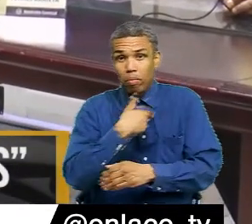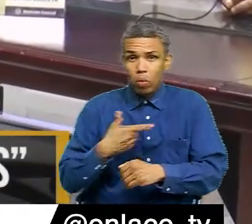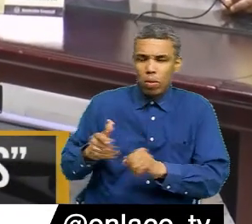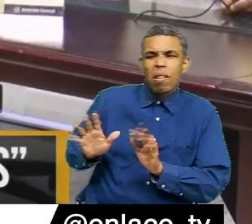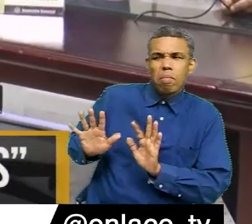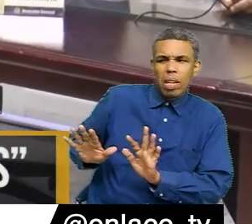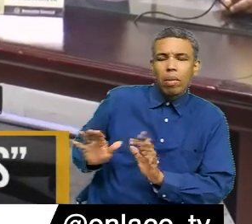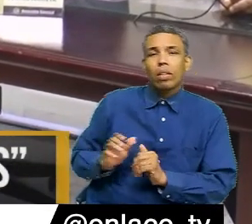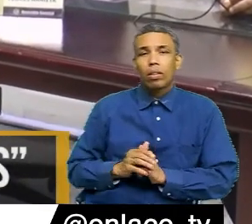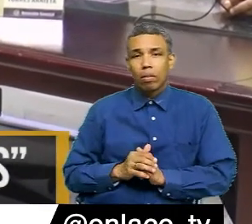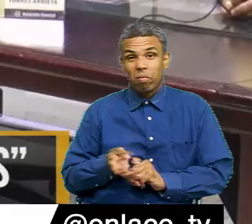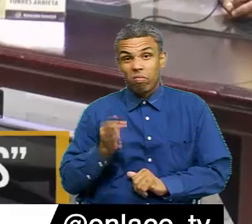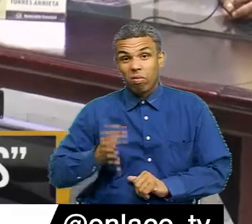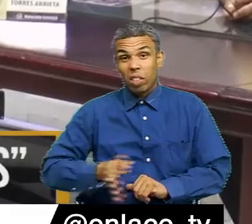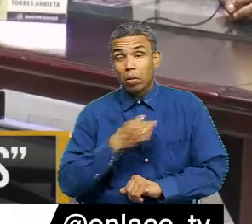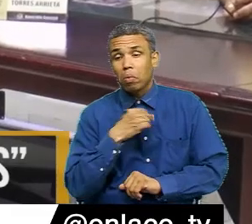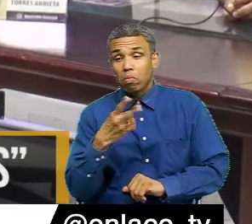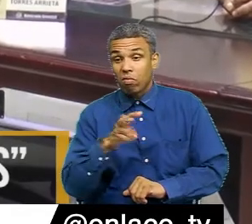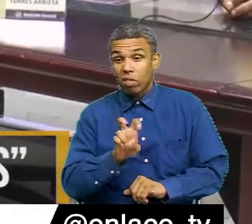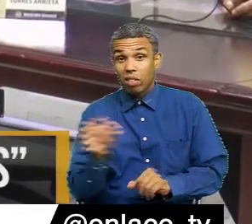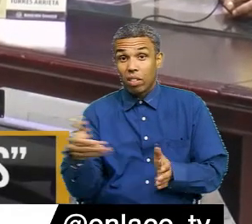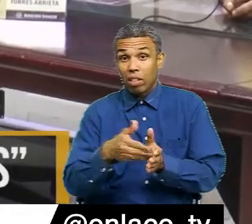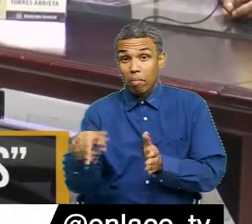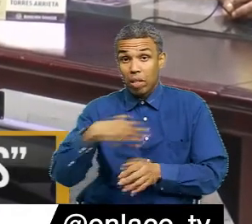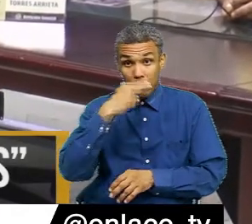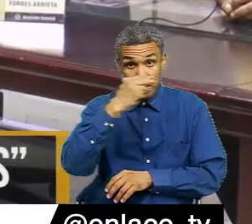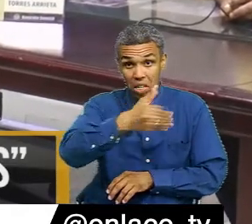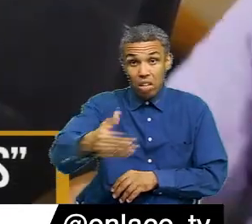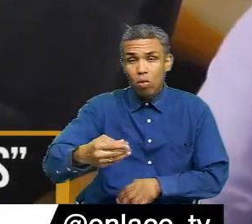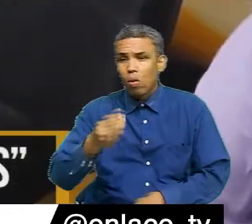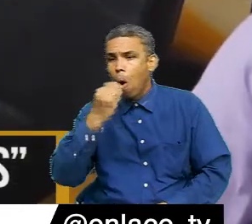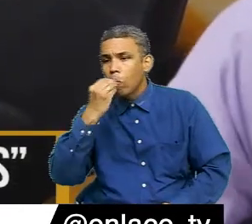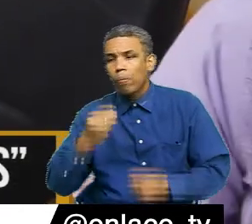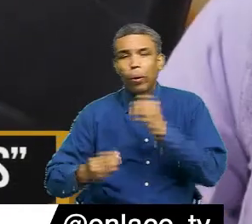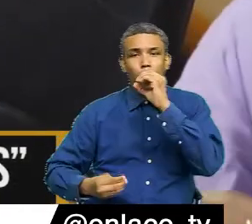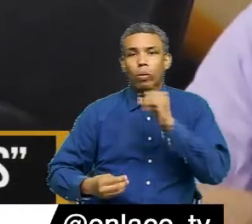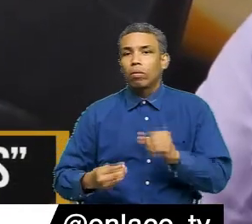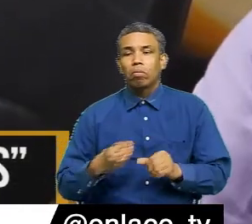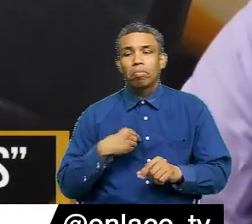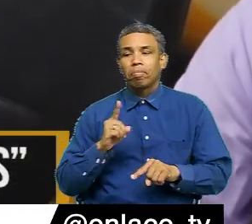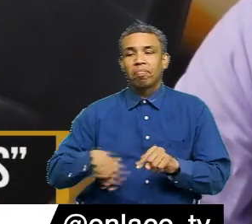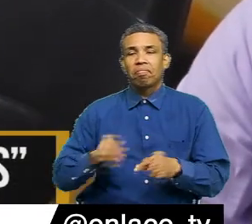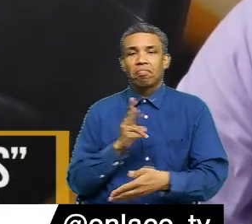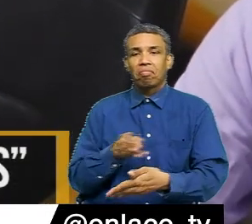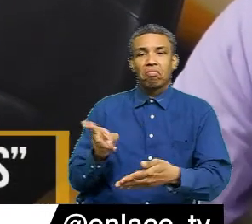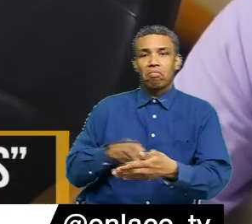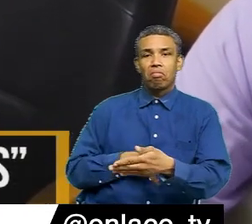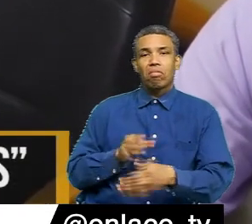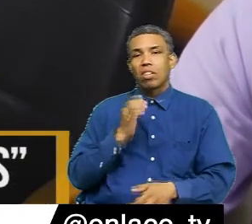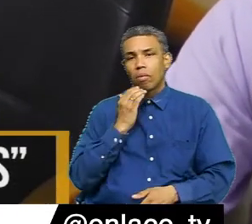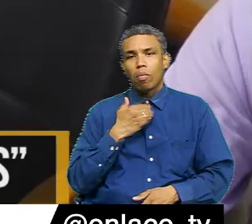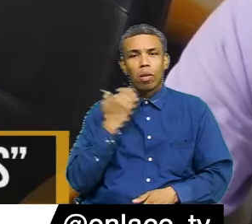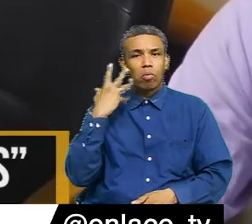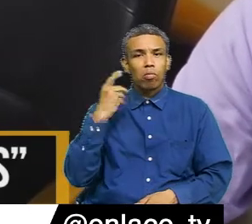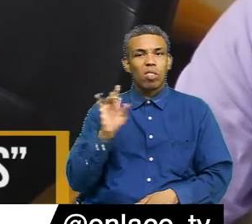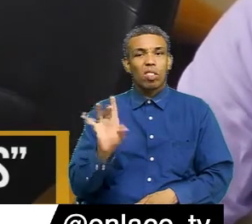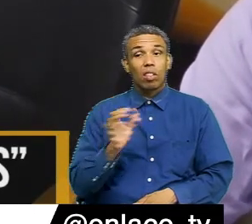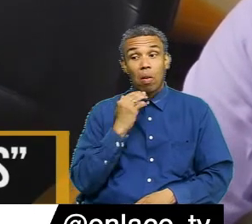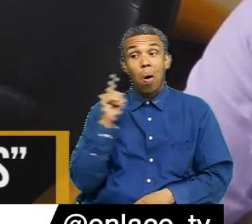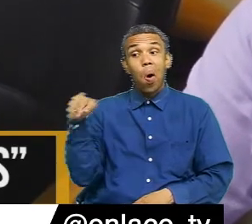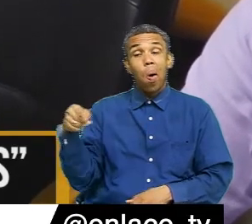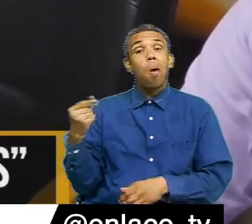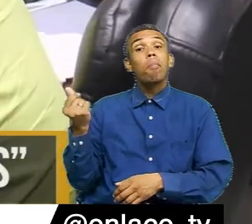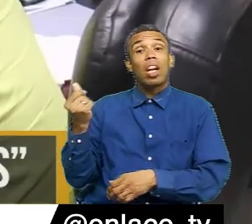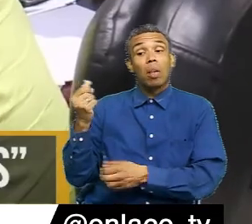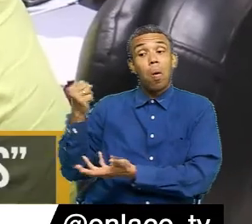niños se quedarán en Barranca Bermeja sin la alimentación durante 15 días, teniendo la plata,